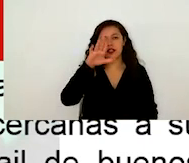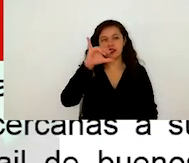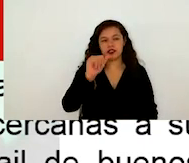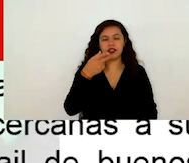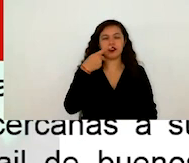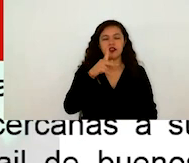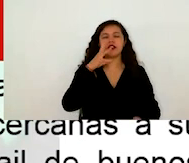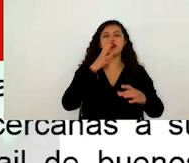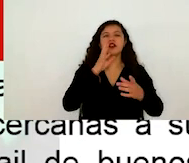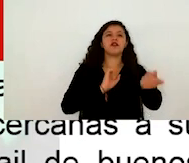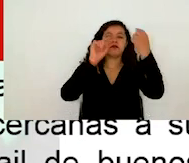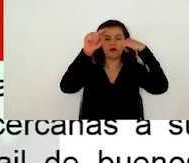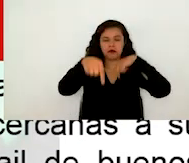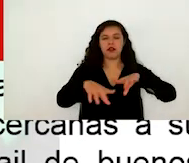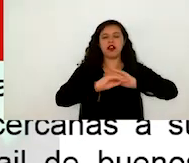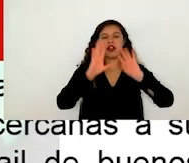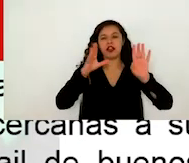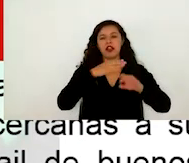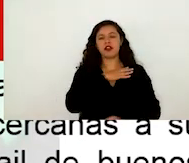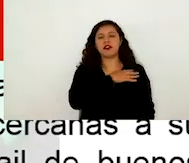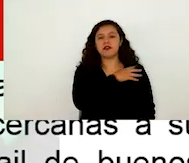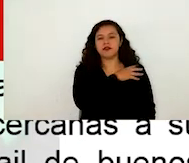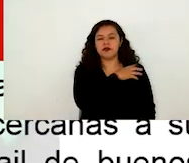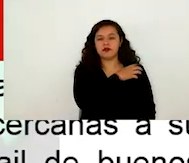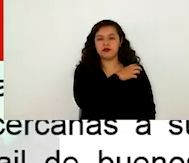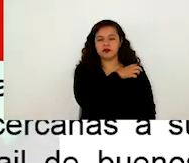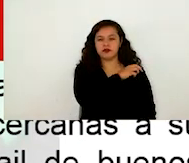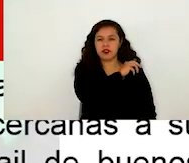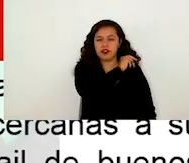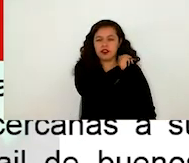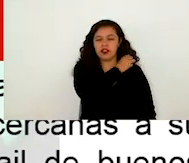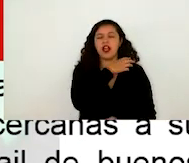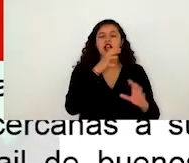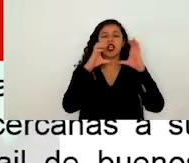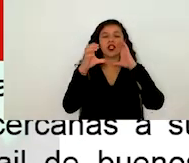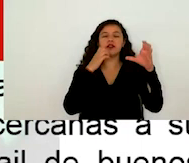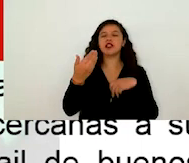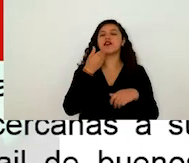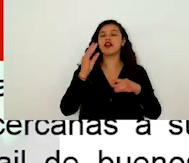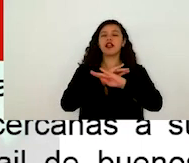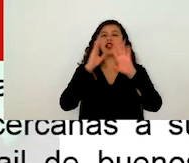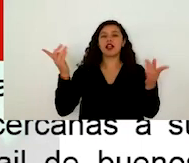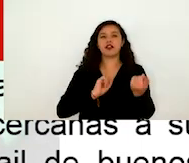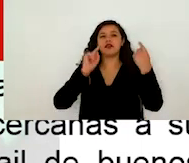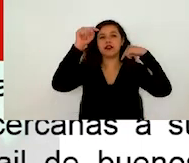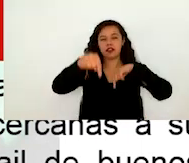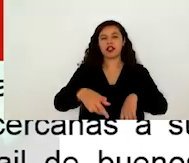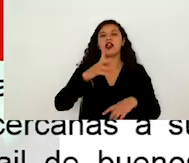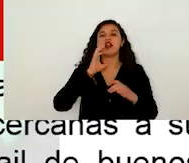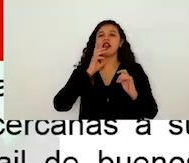simpática que sería esta comunicación asertiva y empática delicia verbal o no